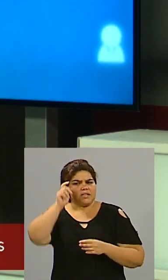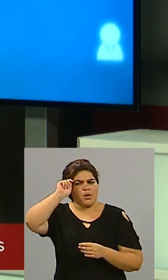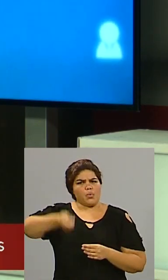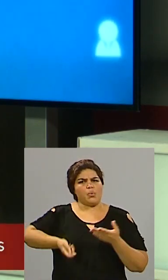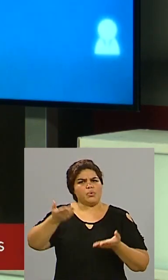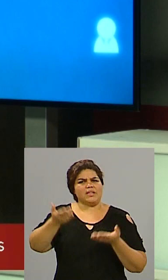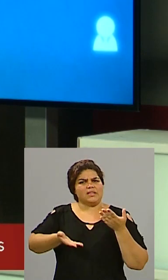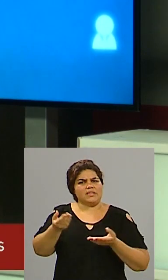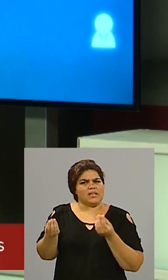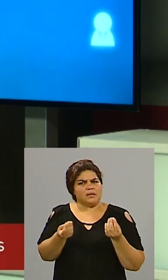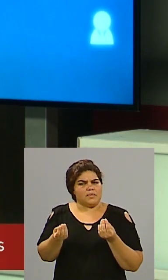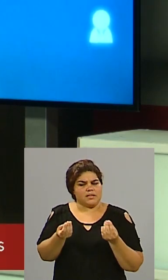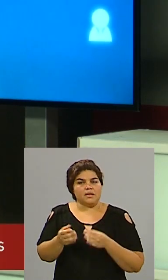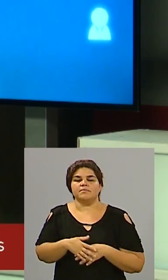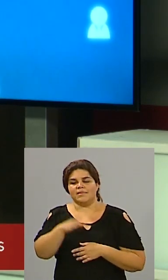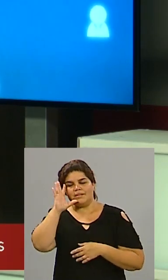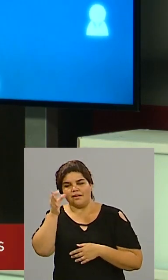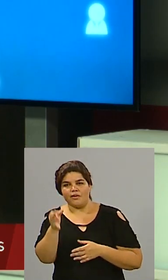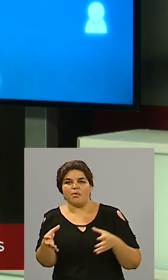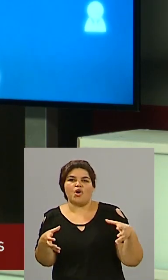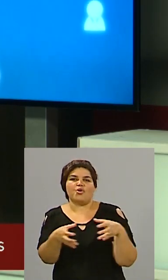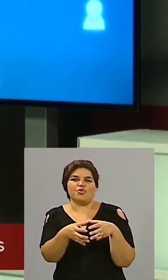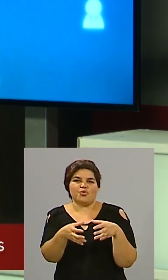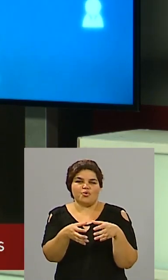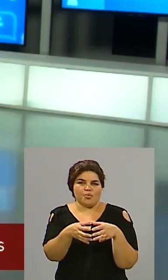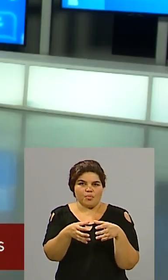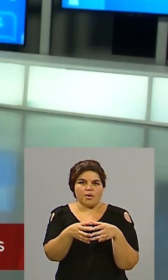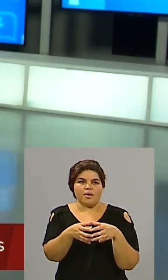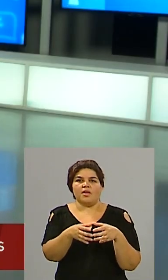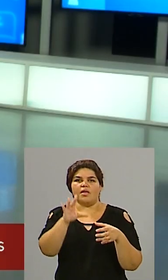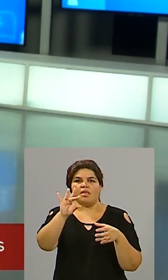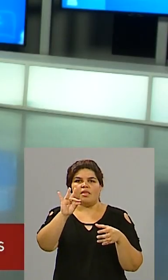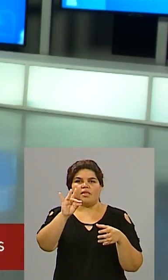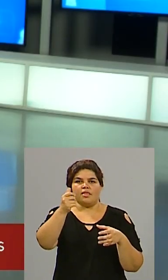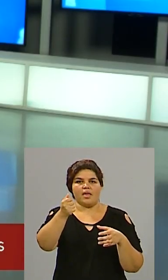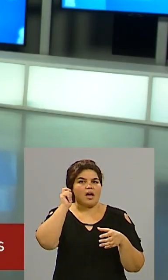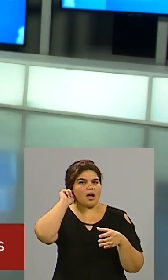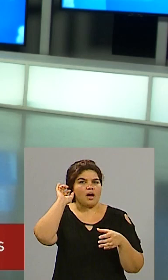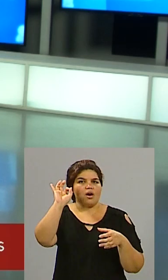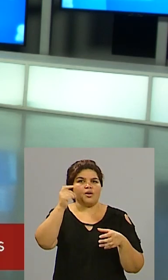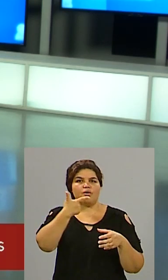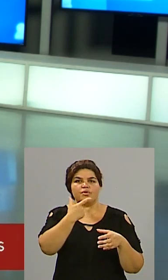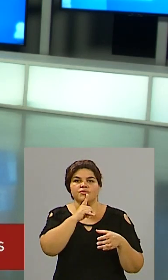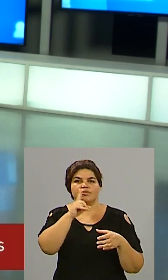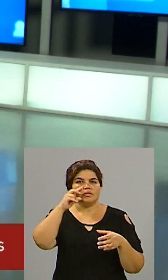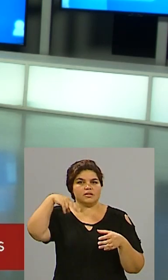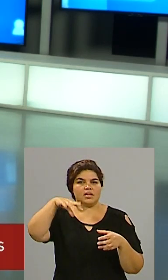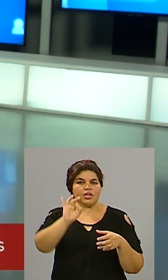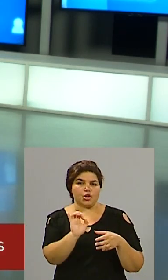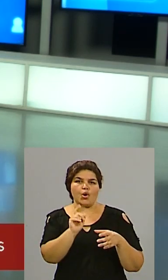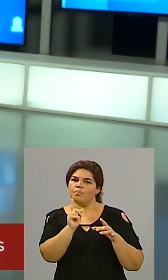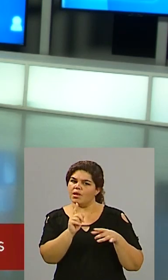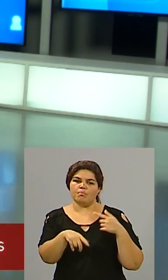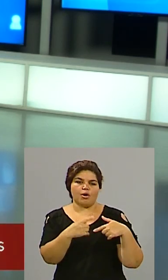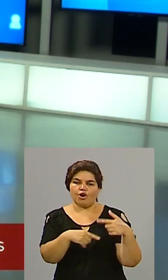panorama recién, ¿cómo va a ser el equipo? Sabemos que seguirá Marcelo D'Agostino con usted, obviamente implicado en el